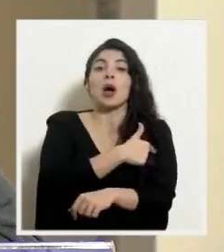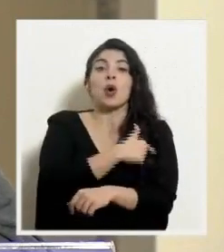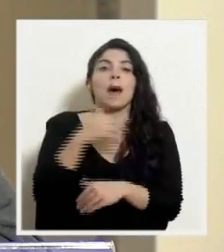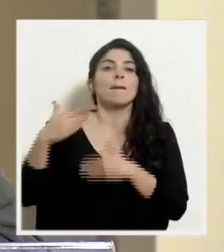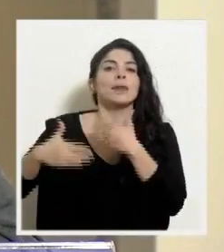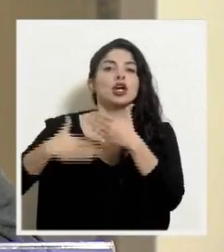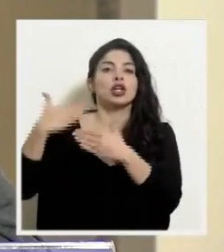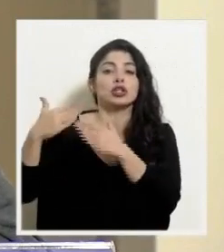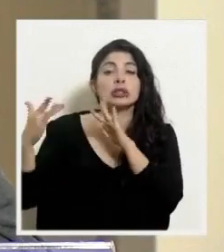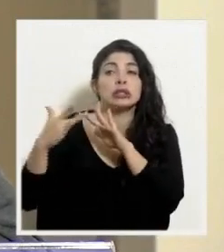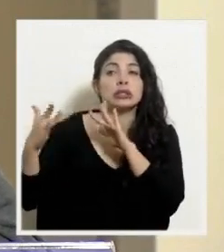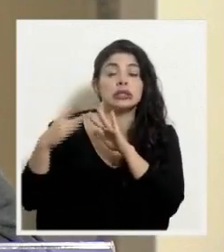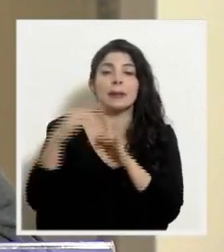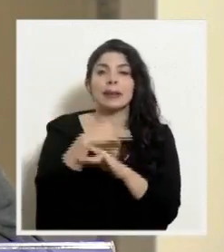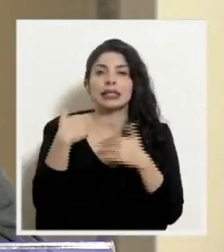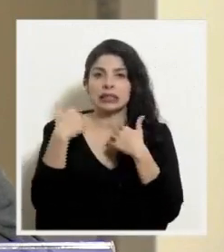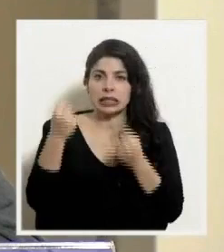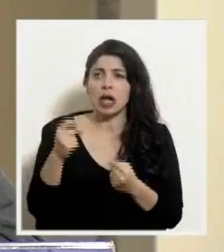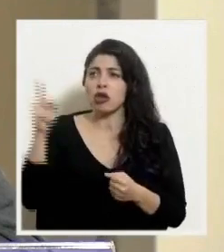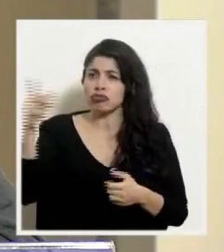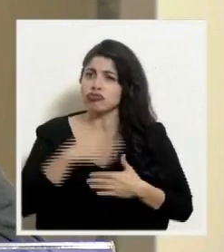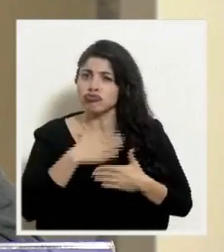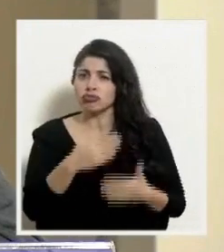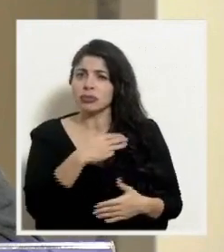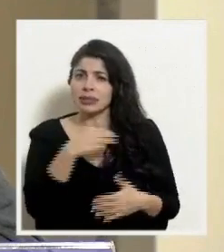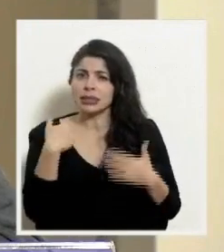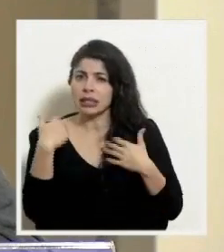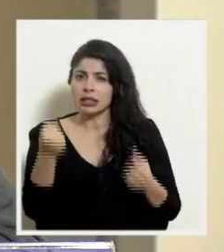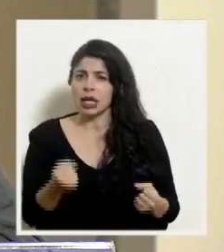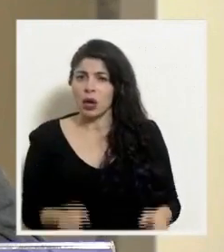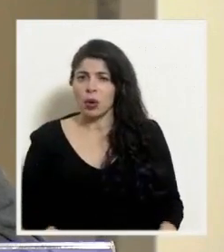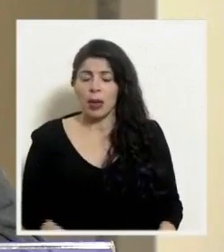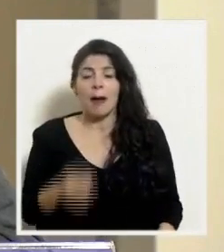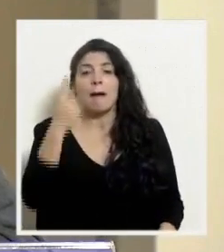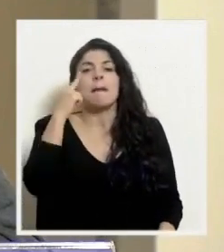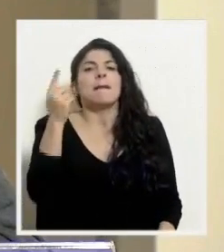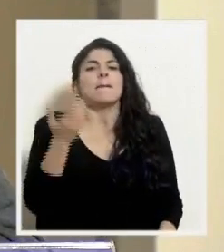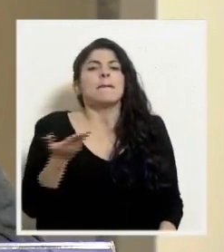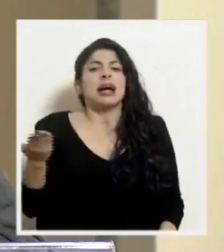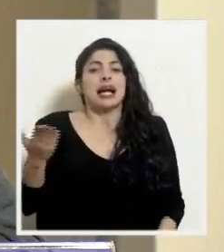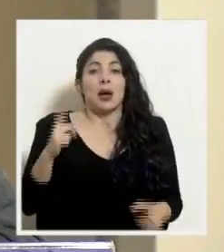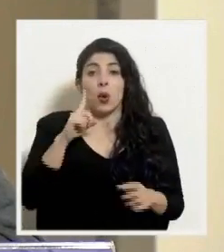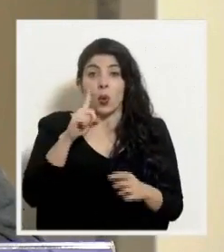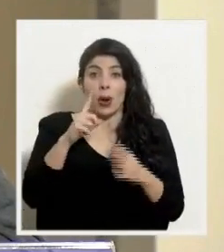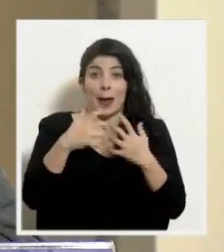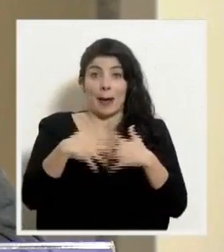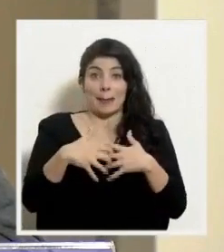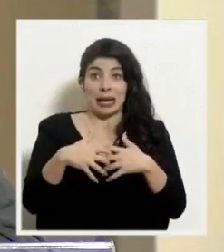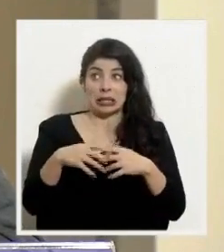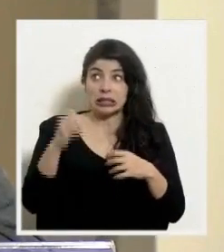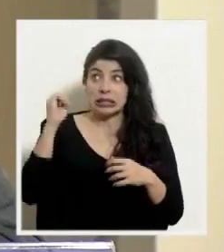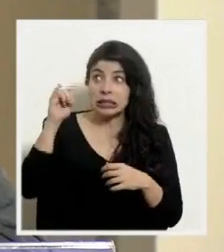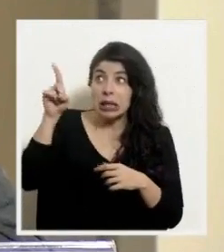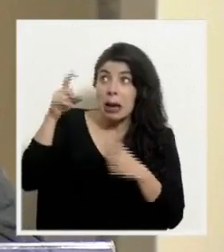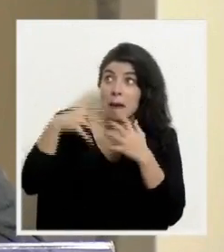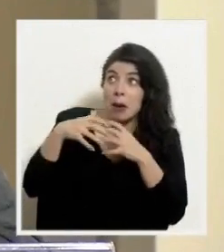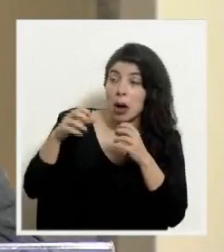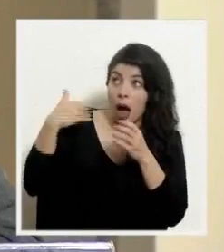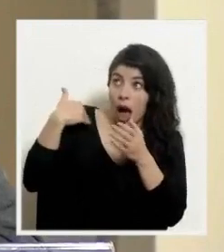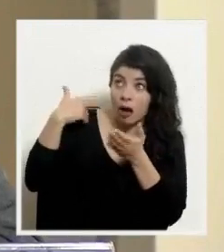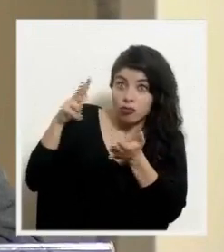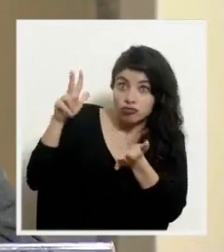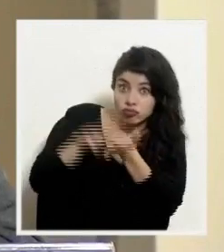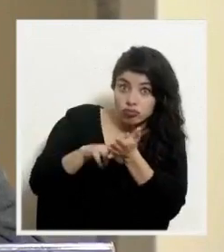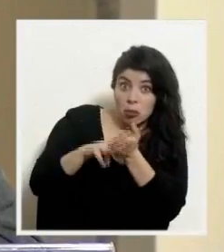también con el Ministerio de Salud. Hay anuencia total del Ministerio de Salud para que una empresa que pueda importar una vacuna que esté